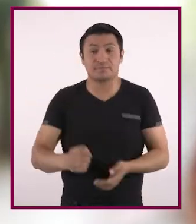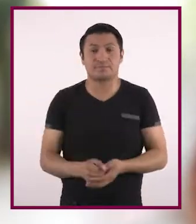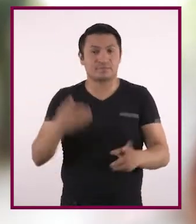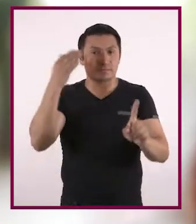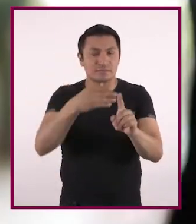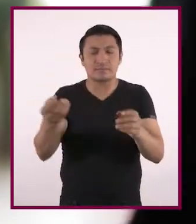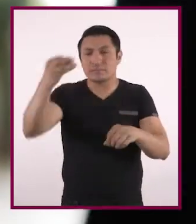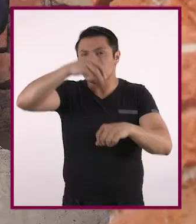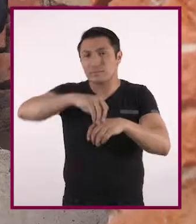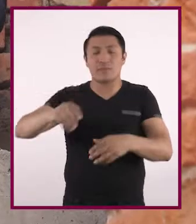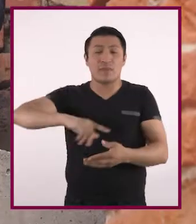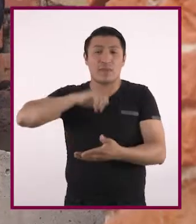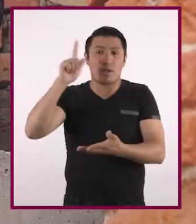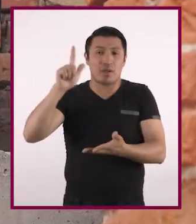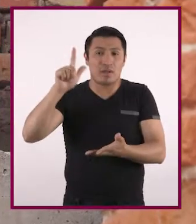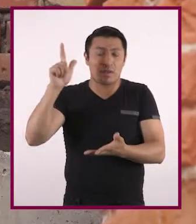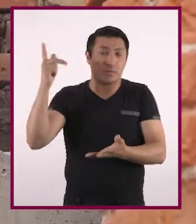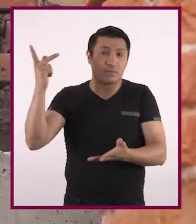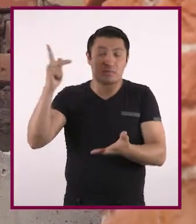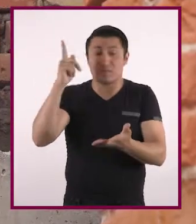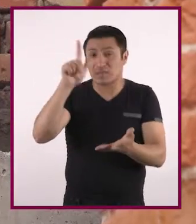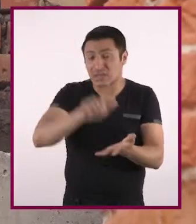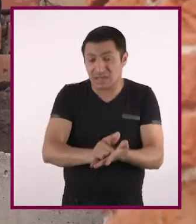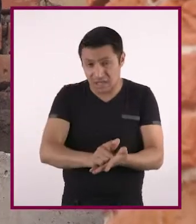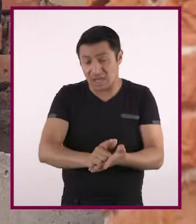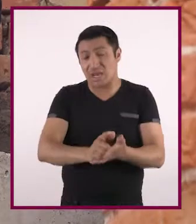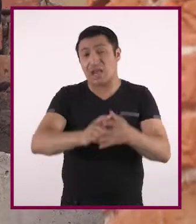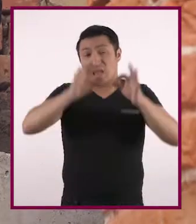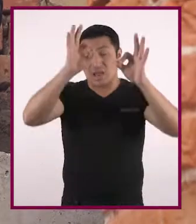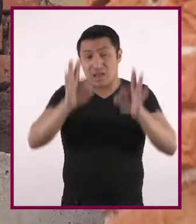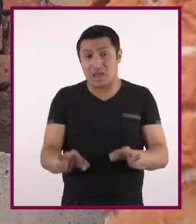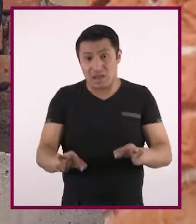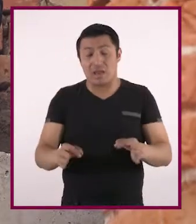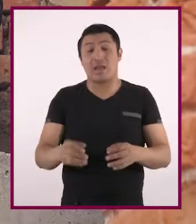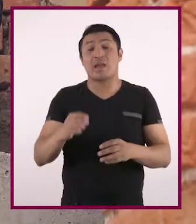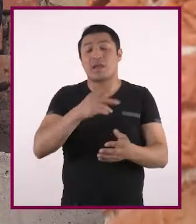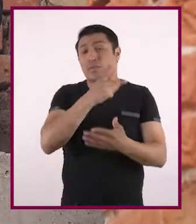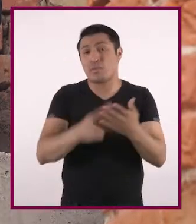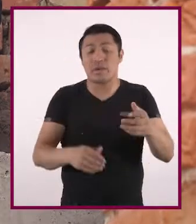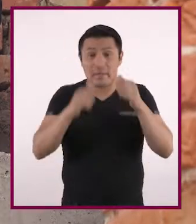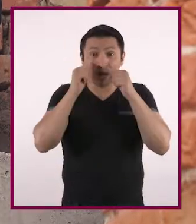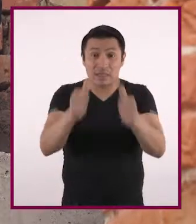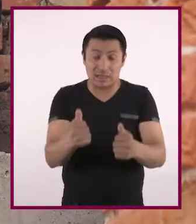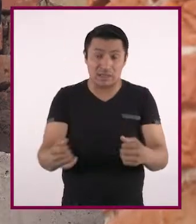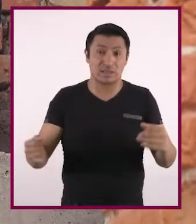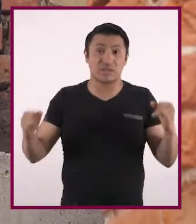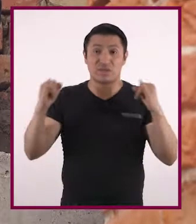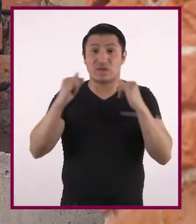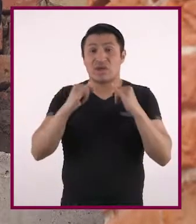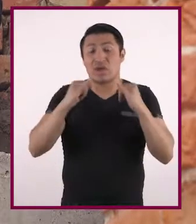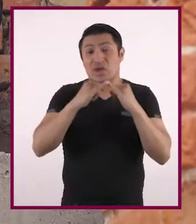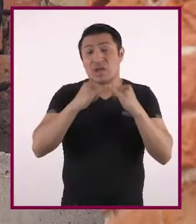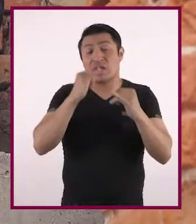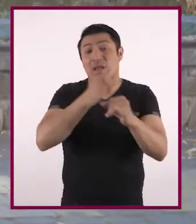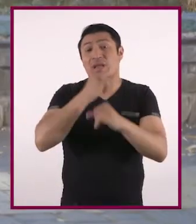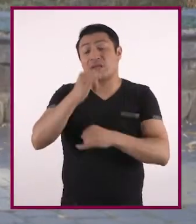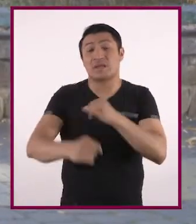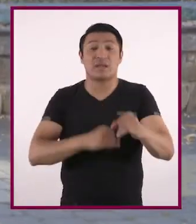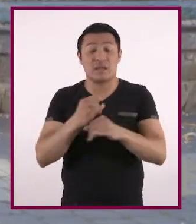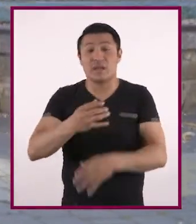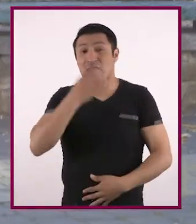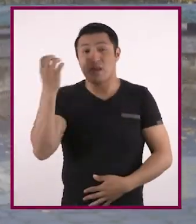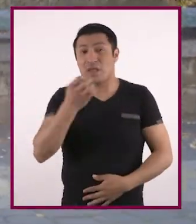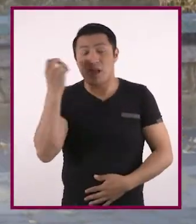establecer políticas públicas, protocolos y programas de prevención y atención, instancias internacionales y